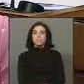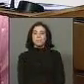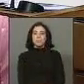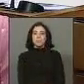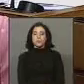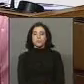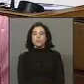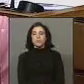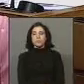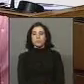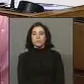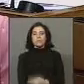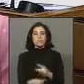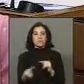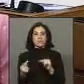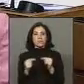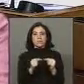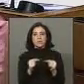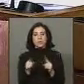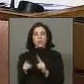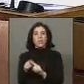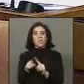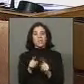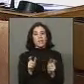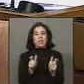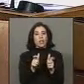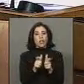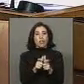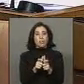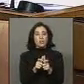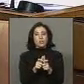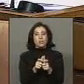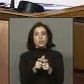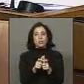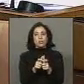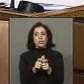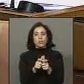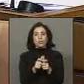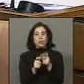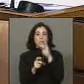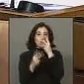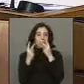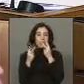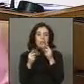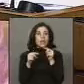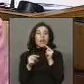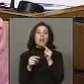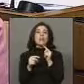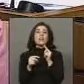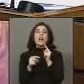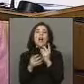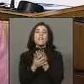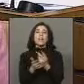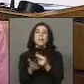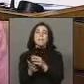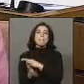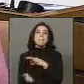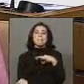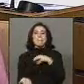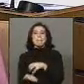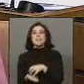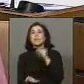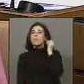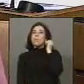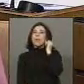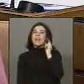así como se ha discutido en las diferentes comisiones que ha pasado la búsqueda de tener este Ministerio de la Mujer y